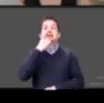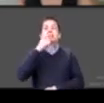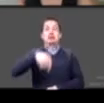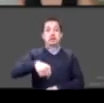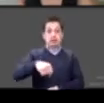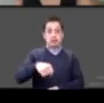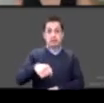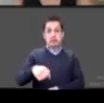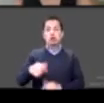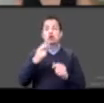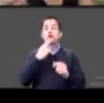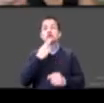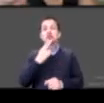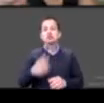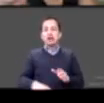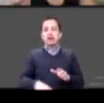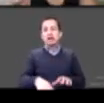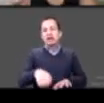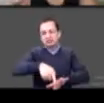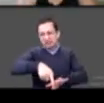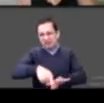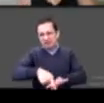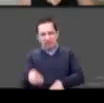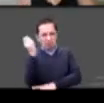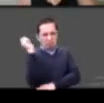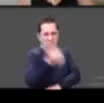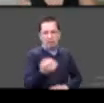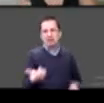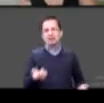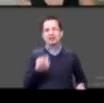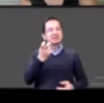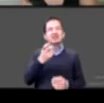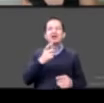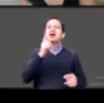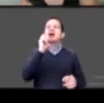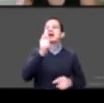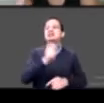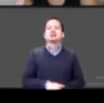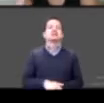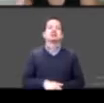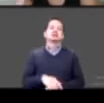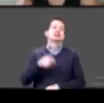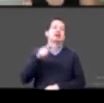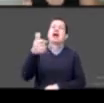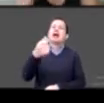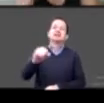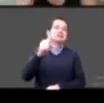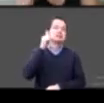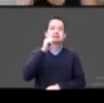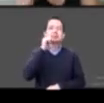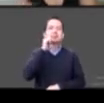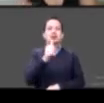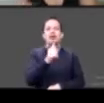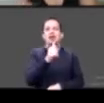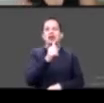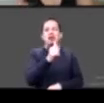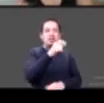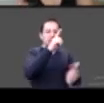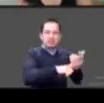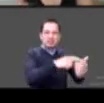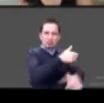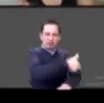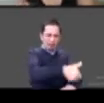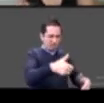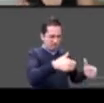ahí hay, eres o te haces, ¿no? Estas frases tan, tan bien armadas y tan culturalmente metidas en nuestra cultura,